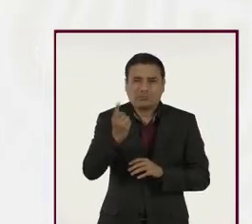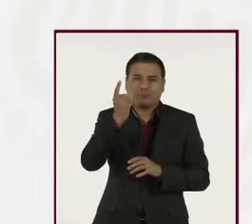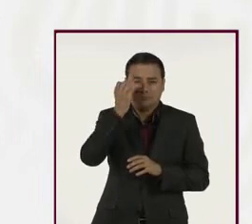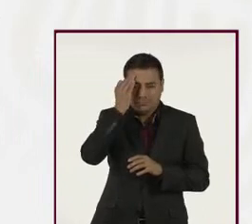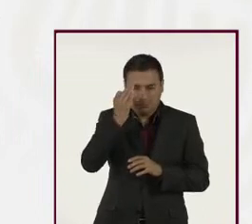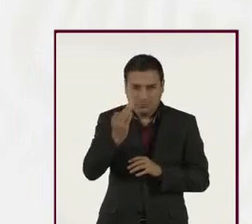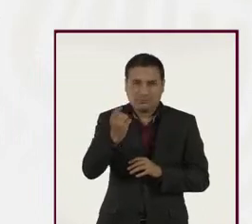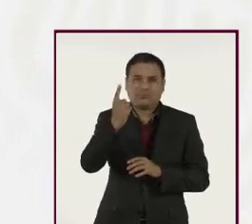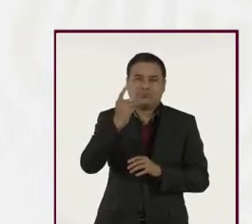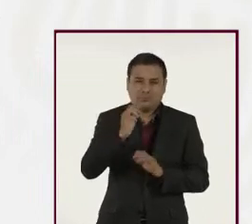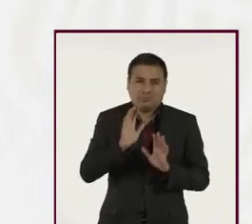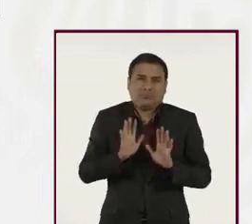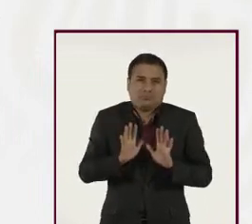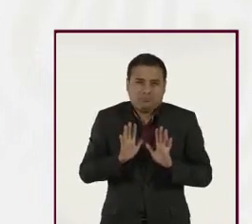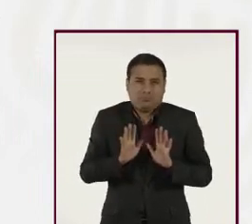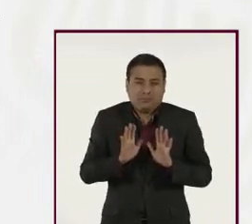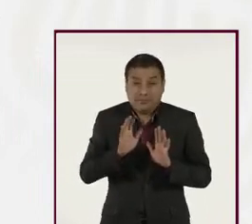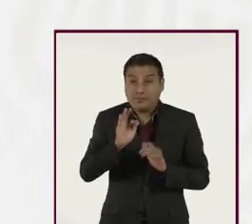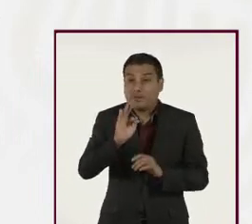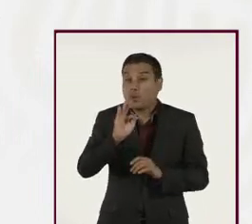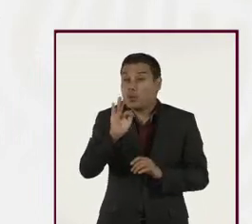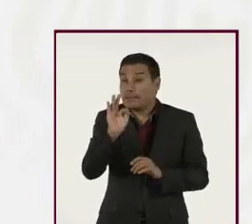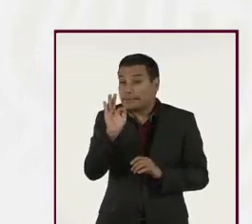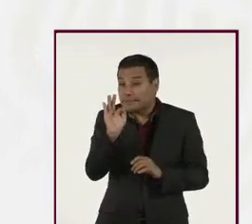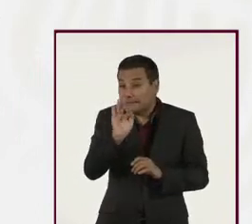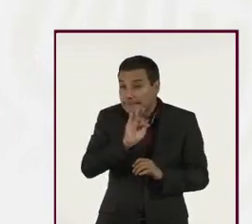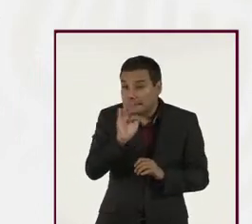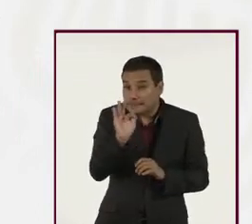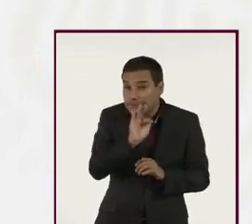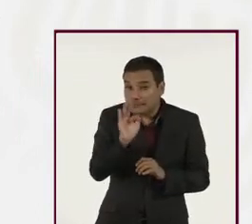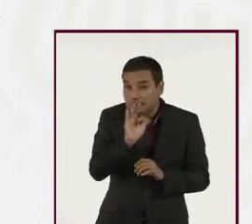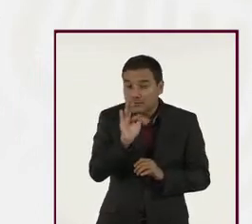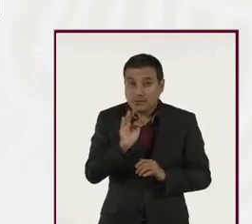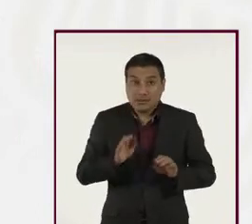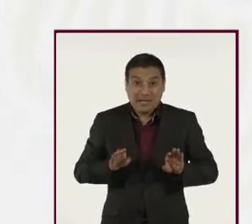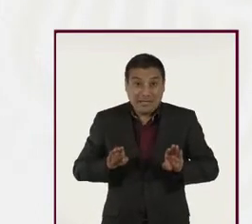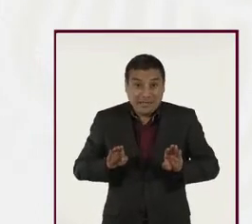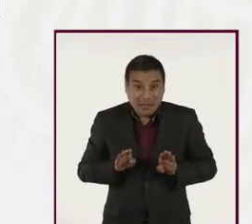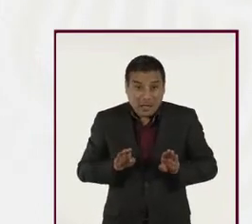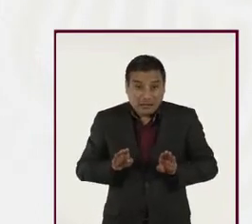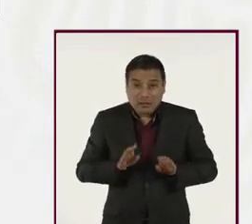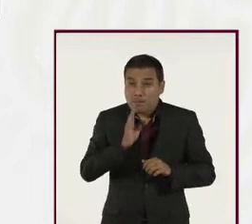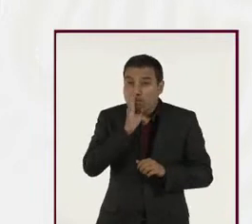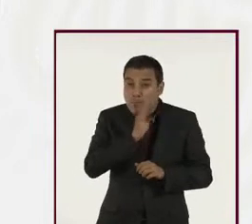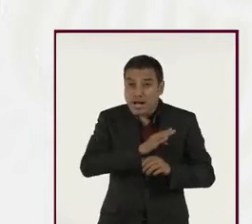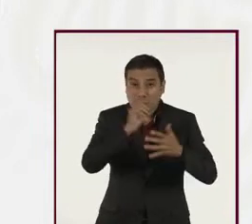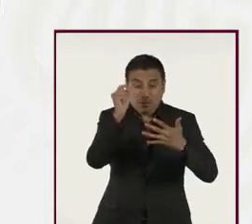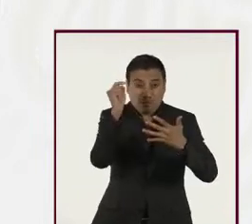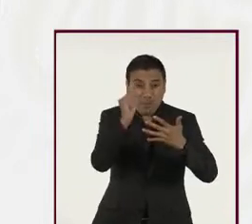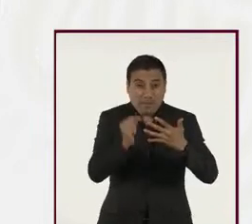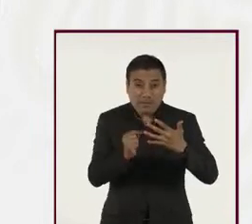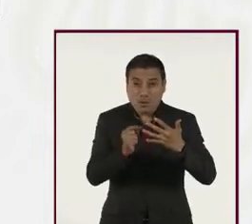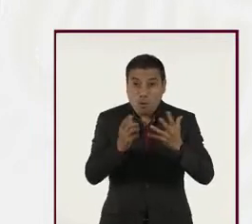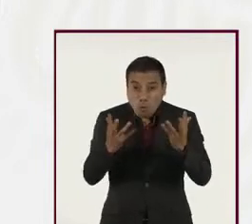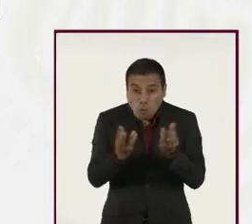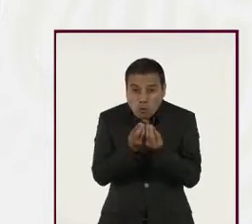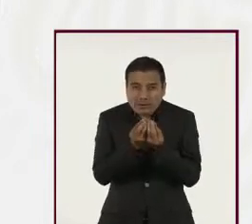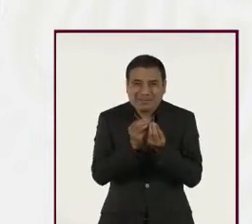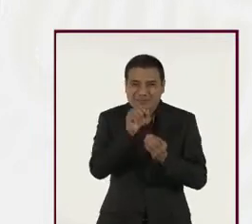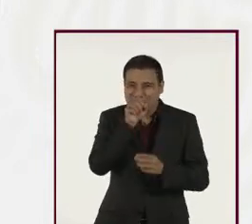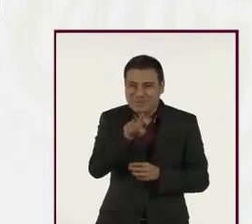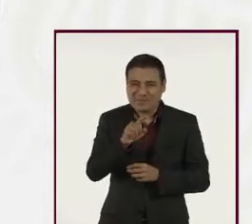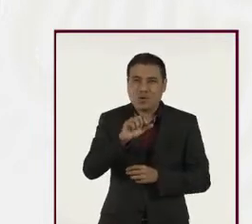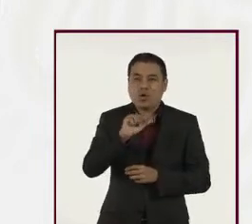llegar tal vez no a conjuntar la totalidad de características, como hablábamos en bulimia, anorexia y trastorno